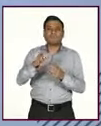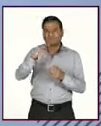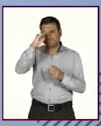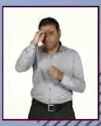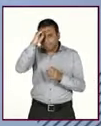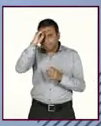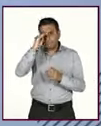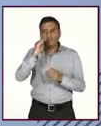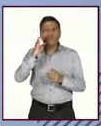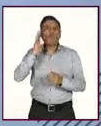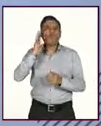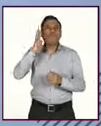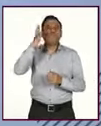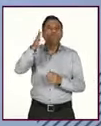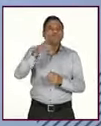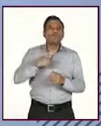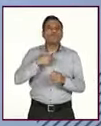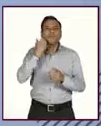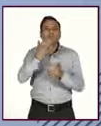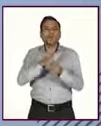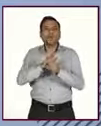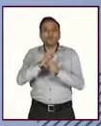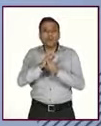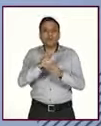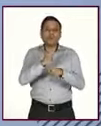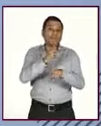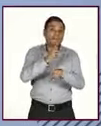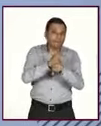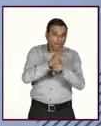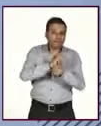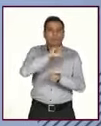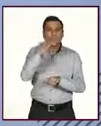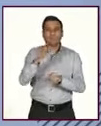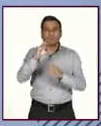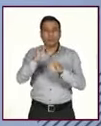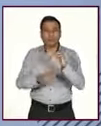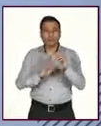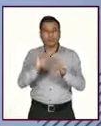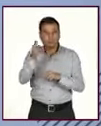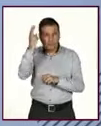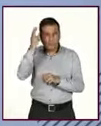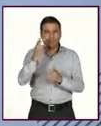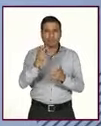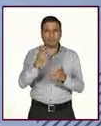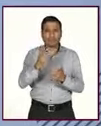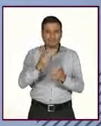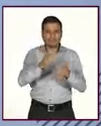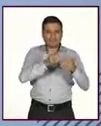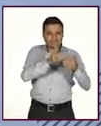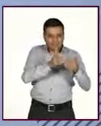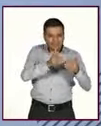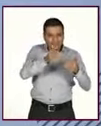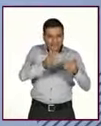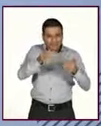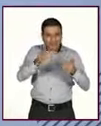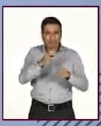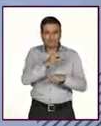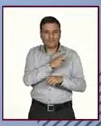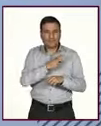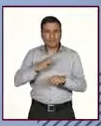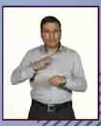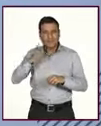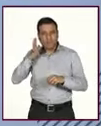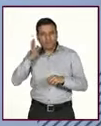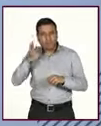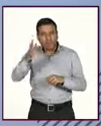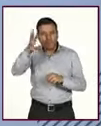en pensar el futuro, en decir, bueno, quiero primero la prepa y luego quiero la universidad y luego quiero... El tener un oriente, el tener un